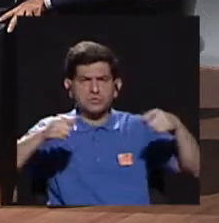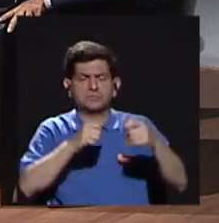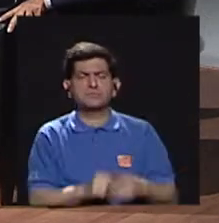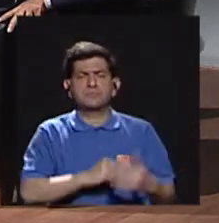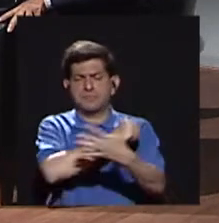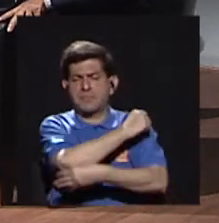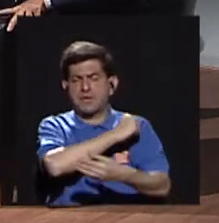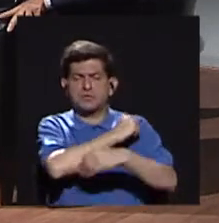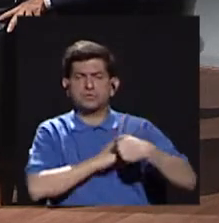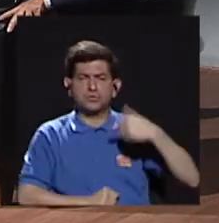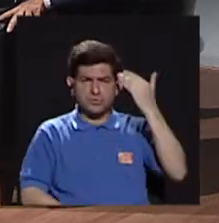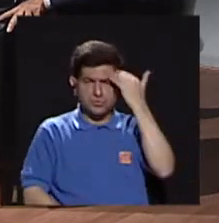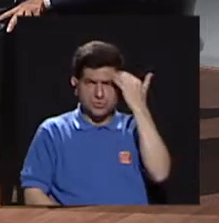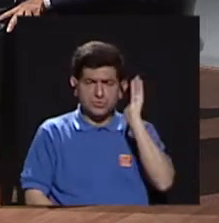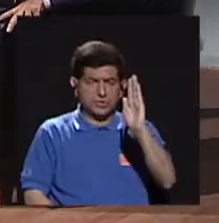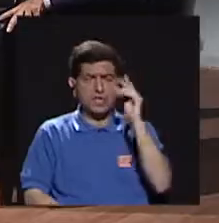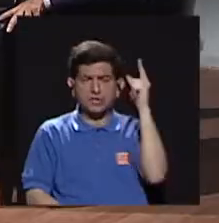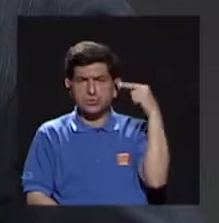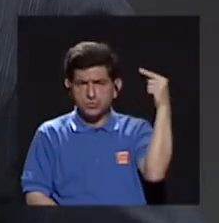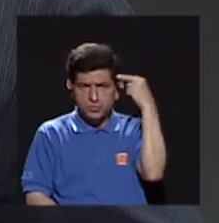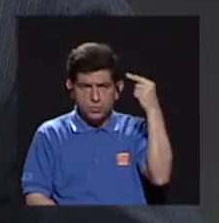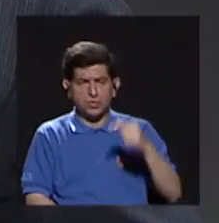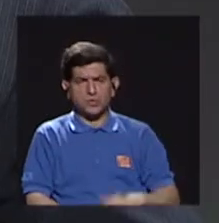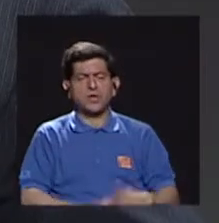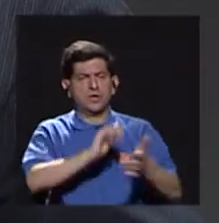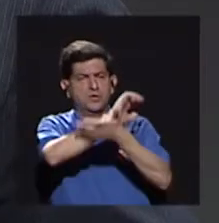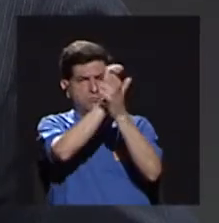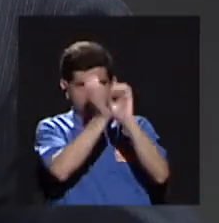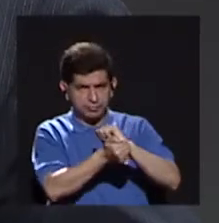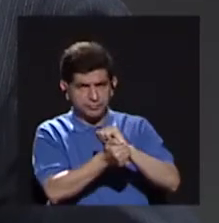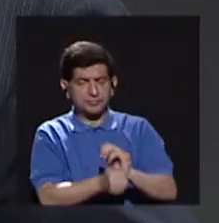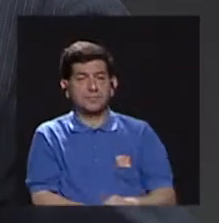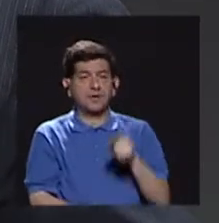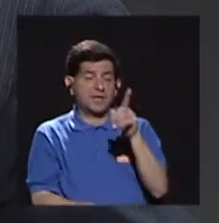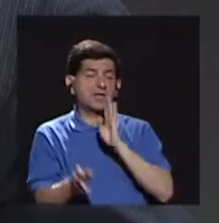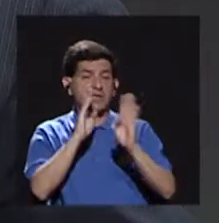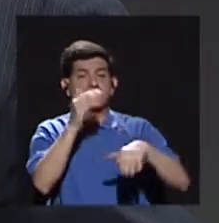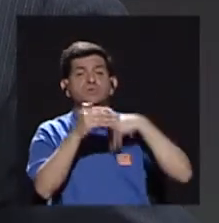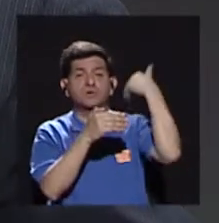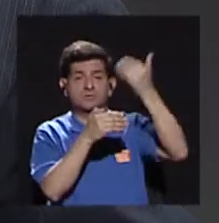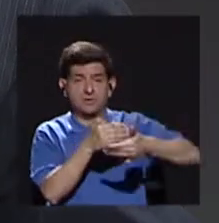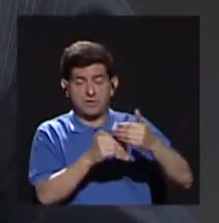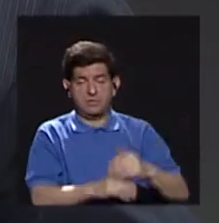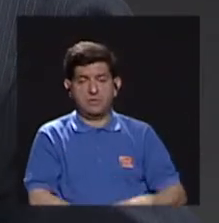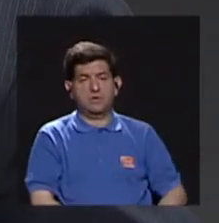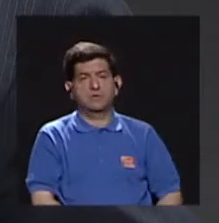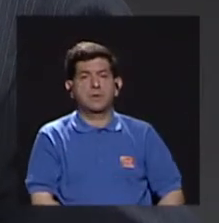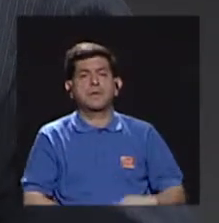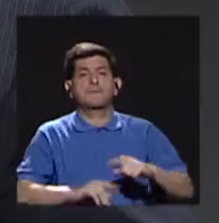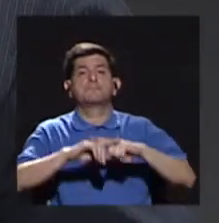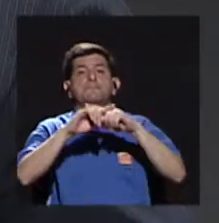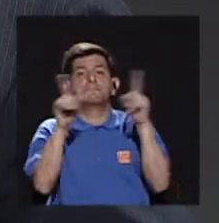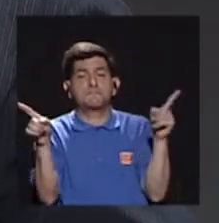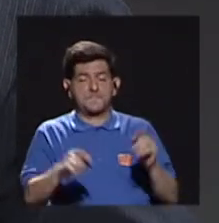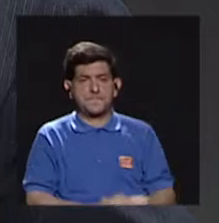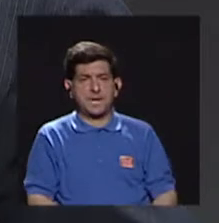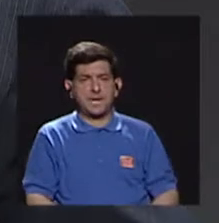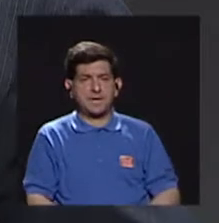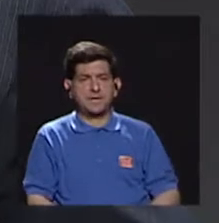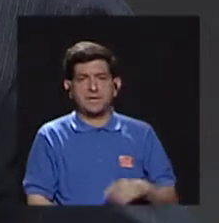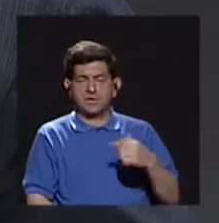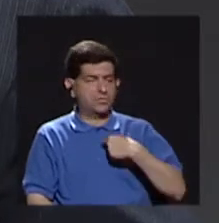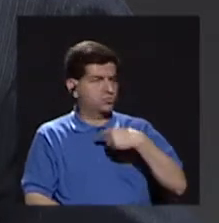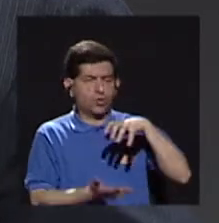que yo sé que su gobierno está cambiando y eso de eso vamos a hablar más adelante pero no cabe ninguna duda